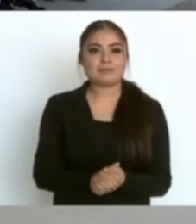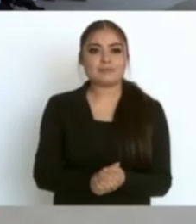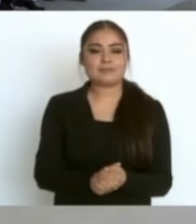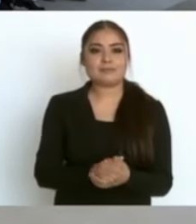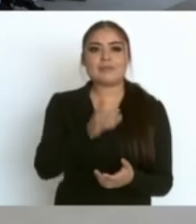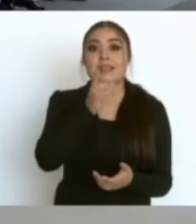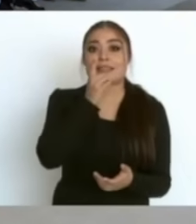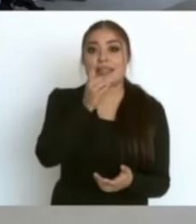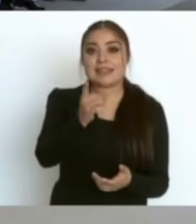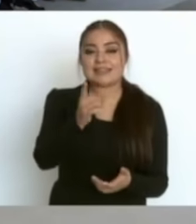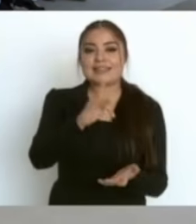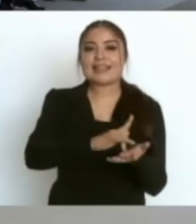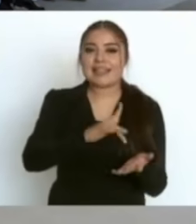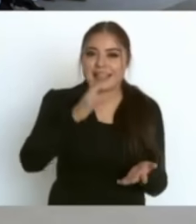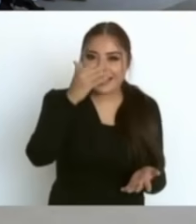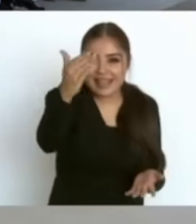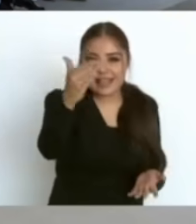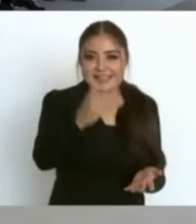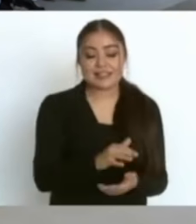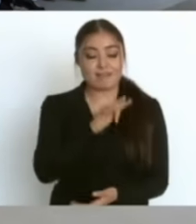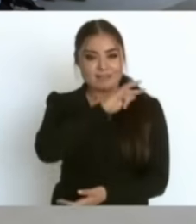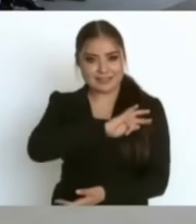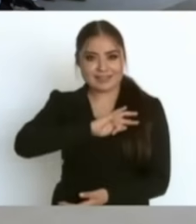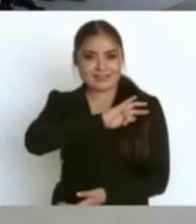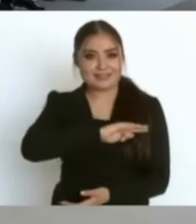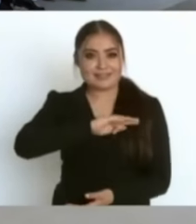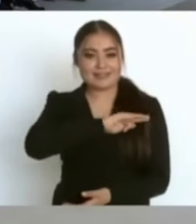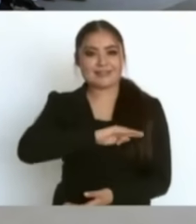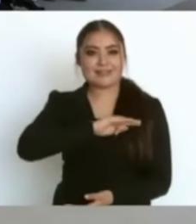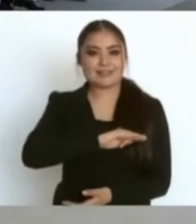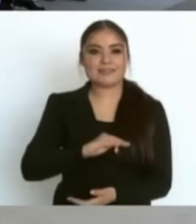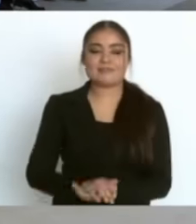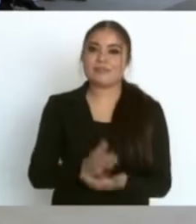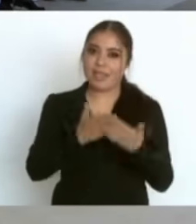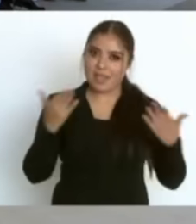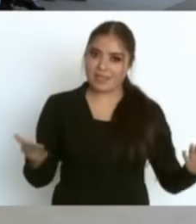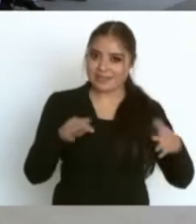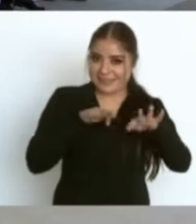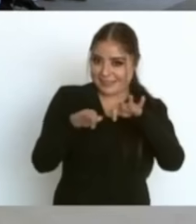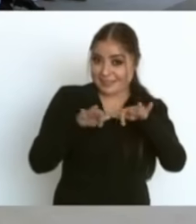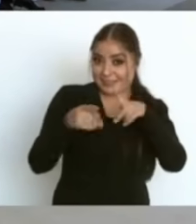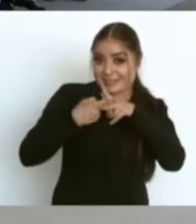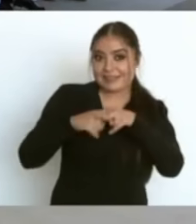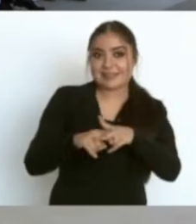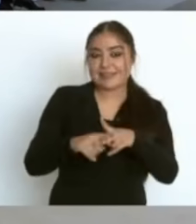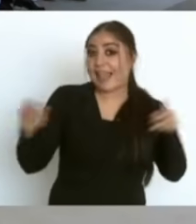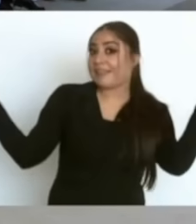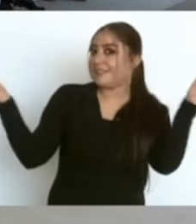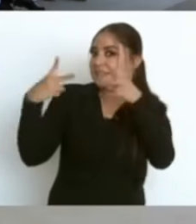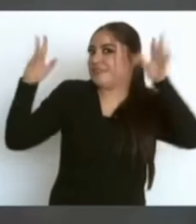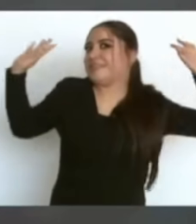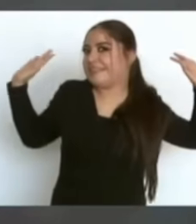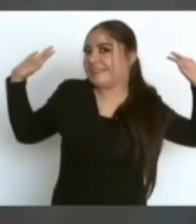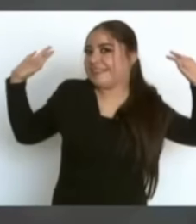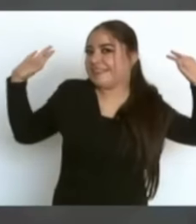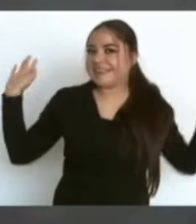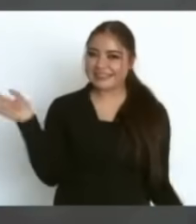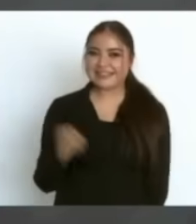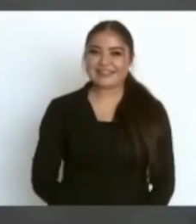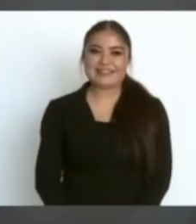gracias les felicito y manos a la obra y ahí nos vemos